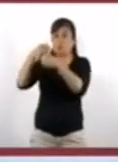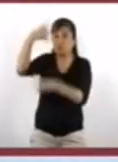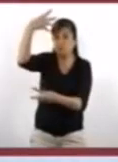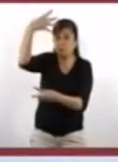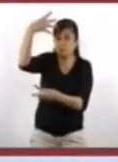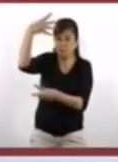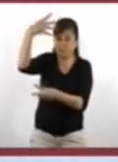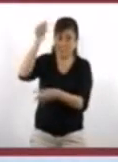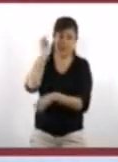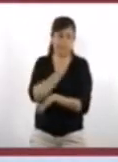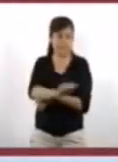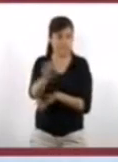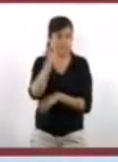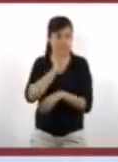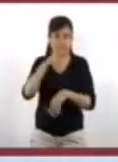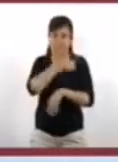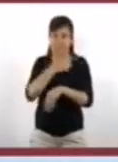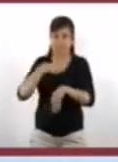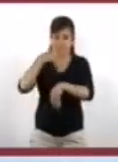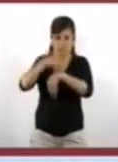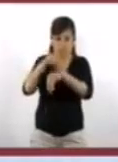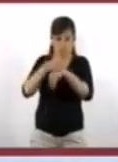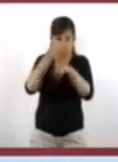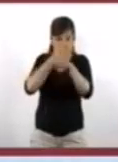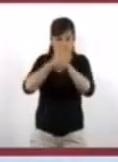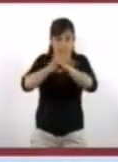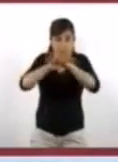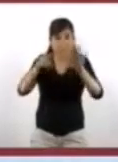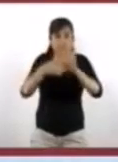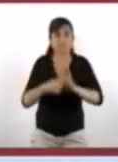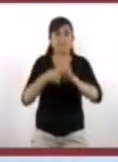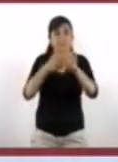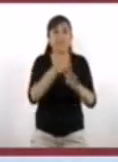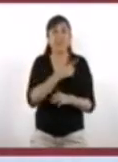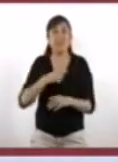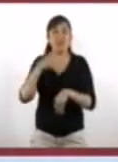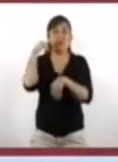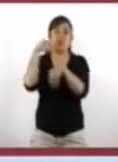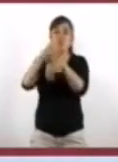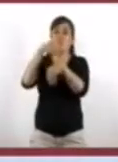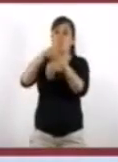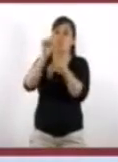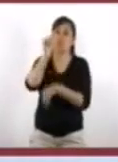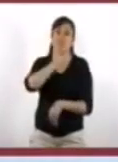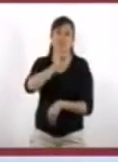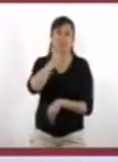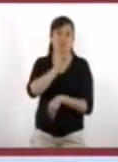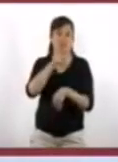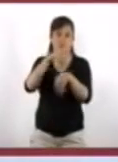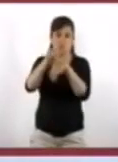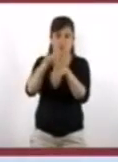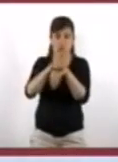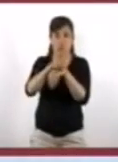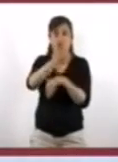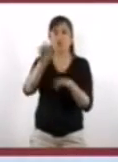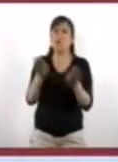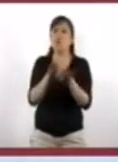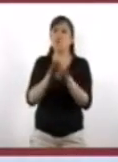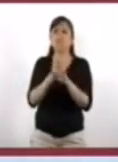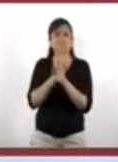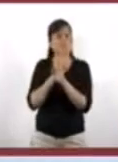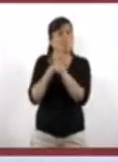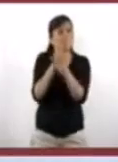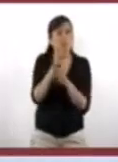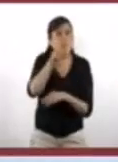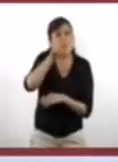sean numéricos, es decir, que la información se exprese con cantidades. Además, para obtenerla,